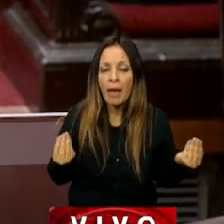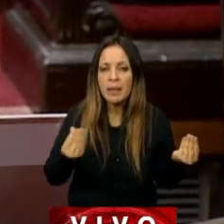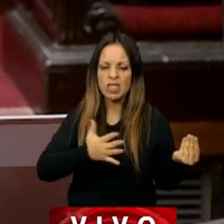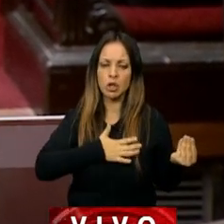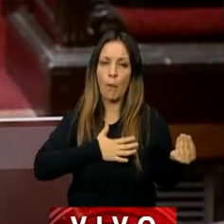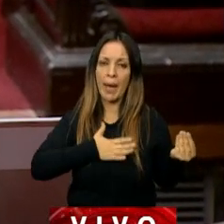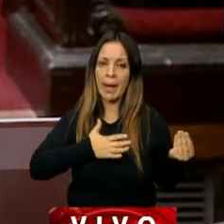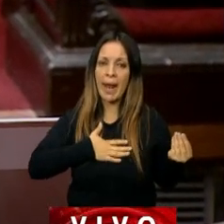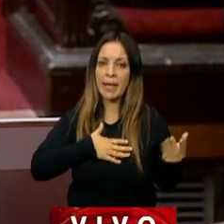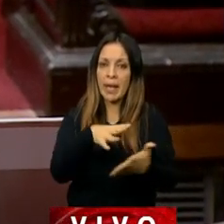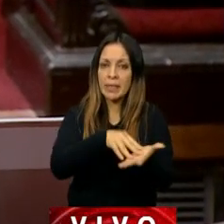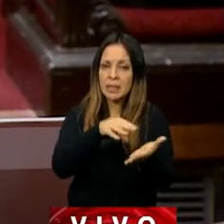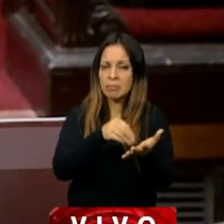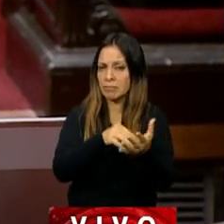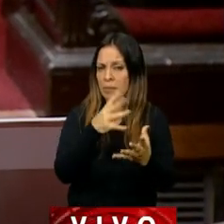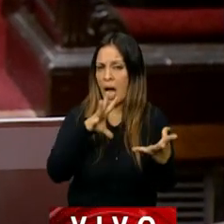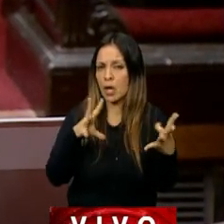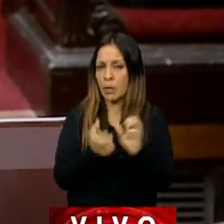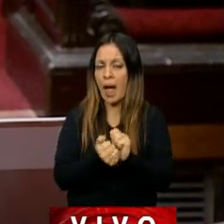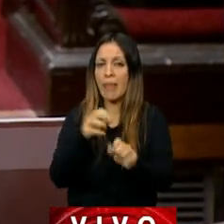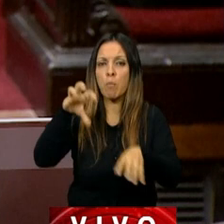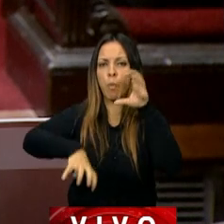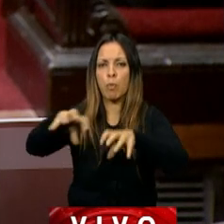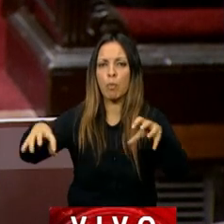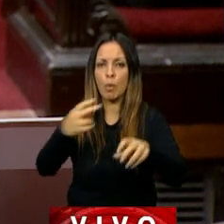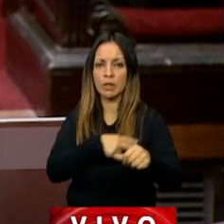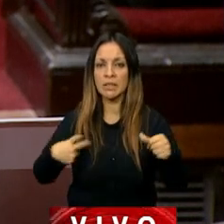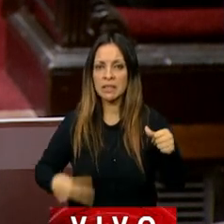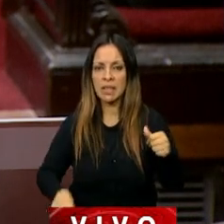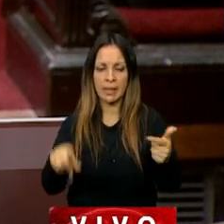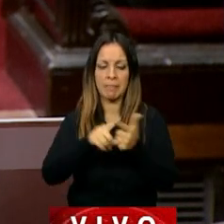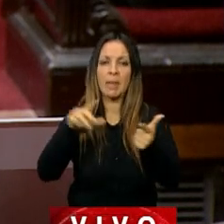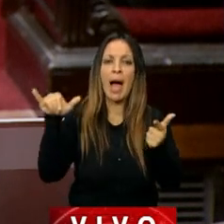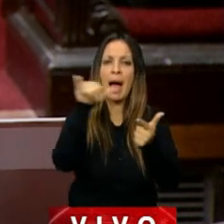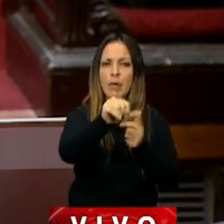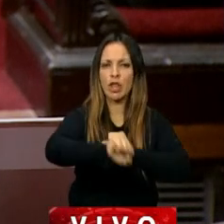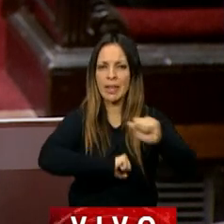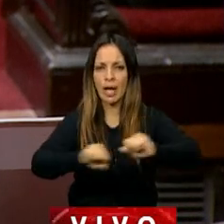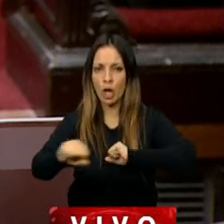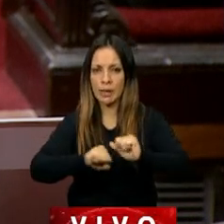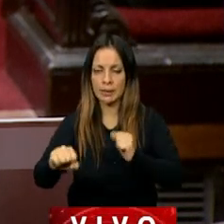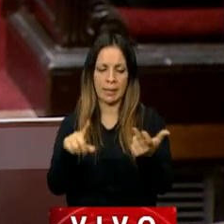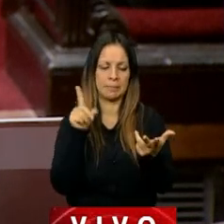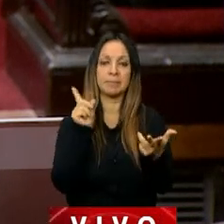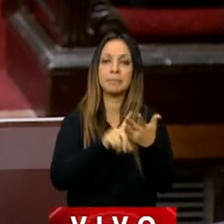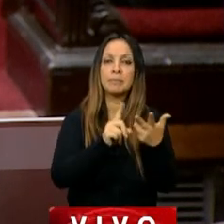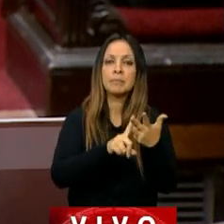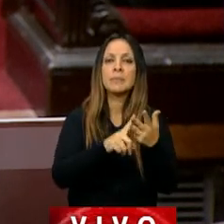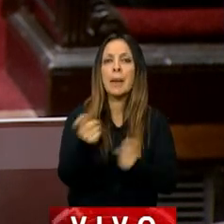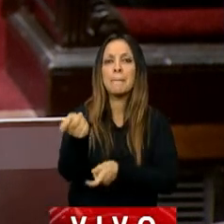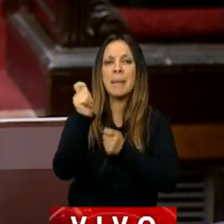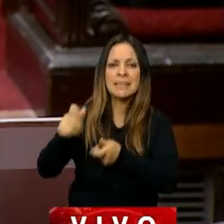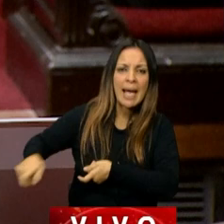soberanía territorial perforada por las bases chinas, por los aviones terroristas, por los